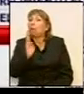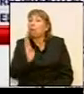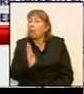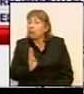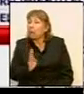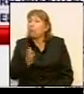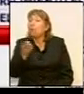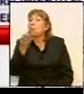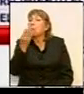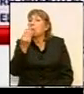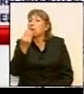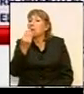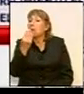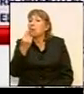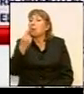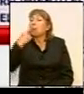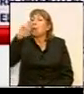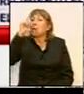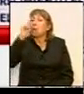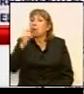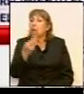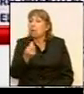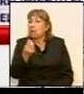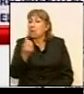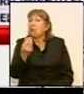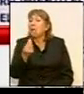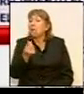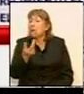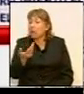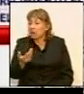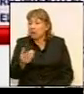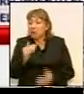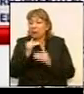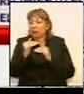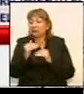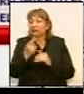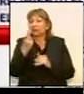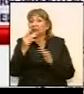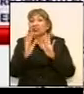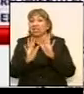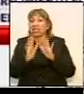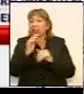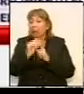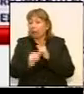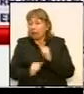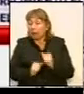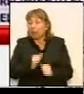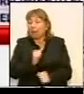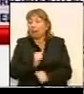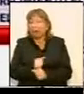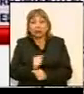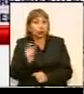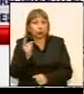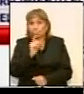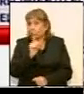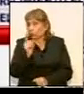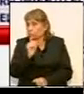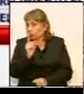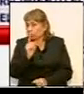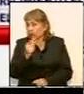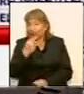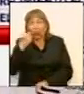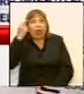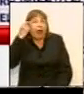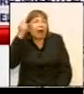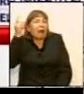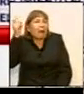¿no? 14 mil millones de soles en 10 años. No es ilusión, no